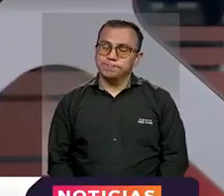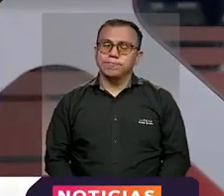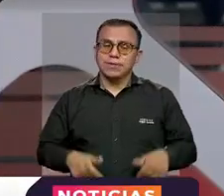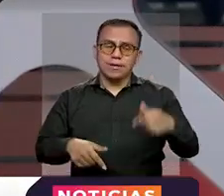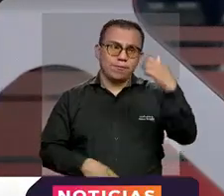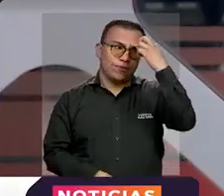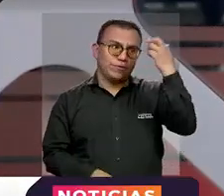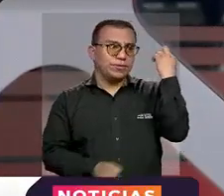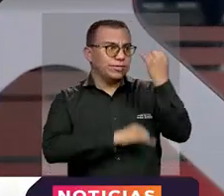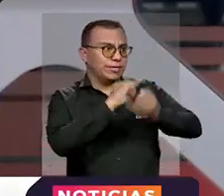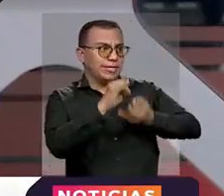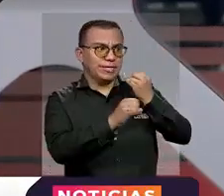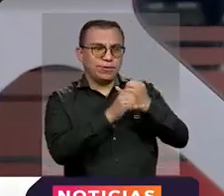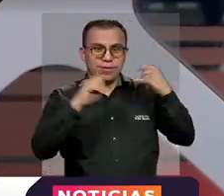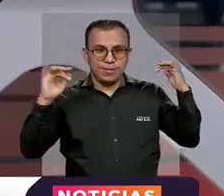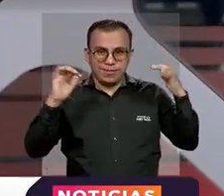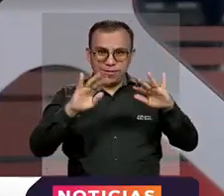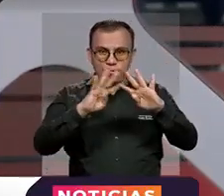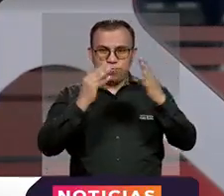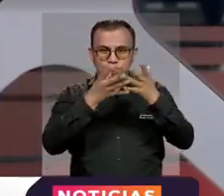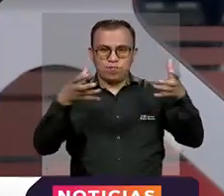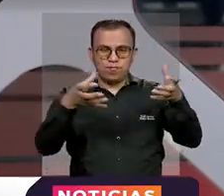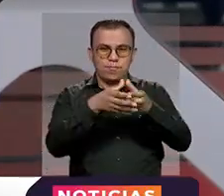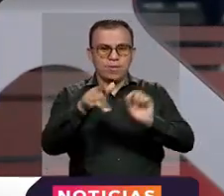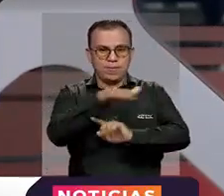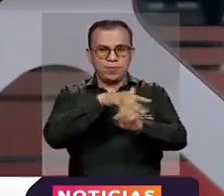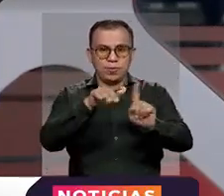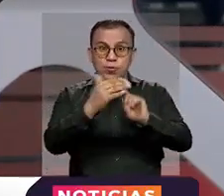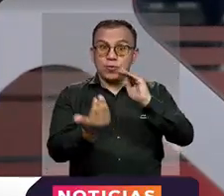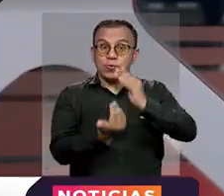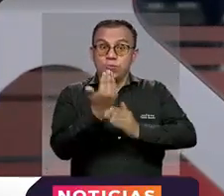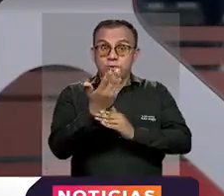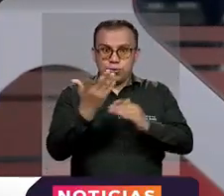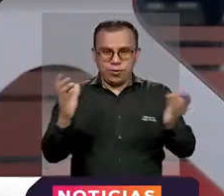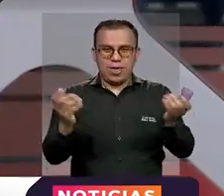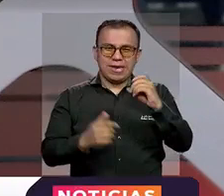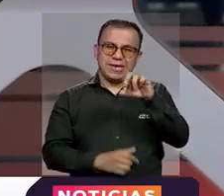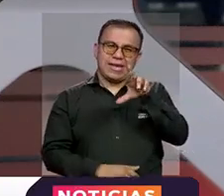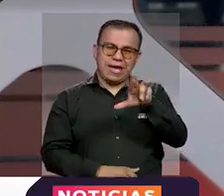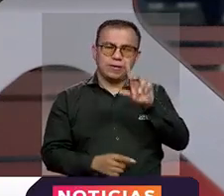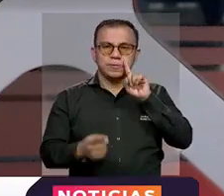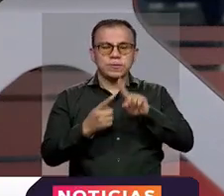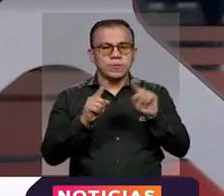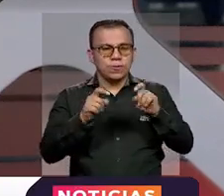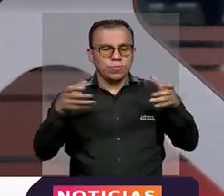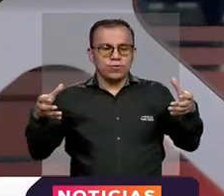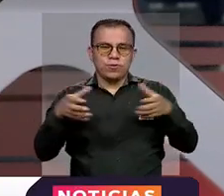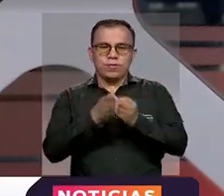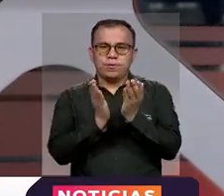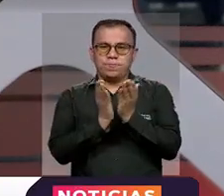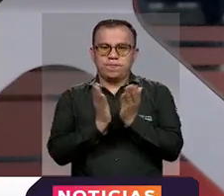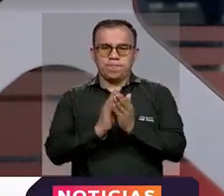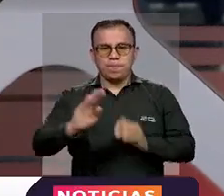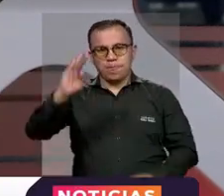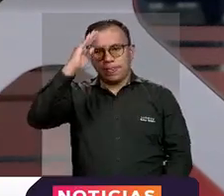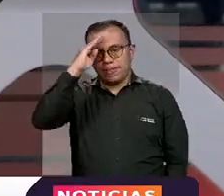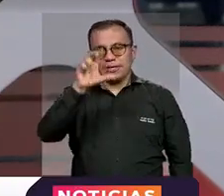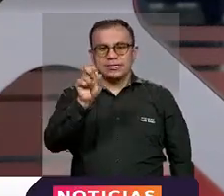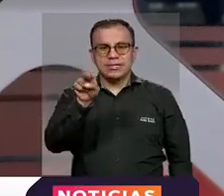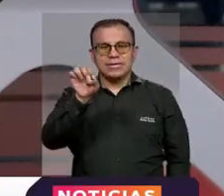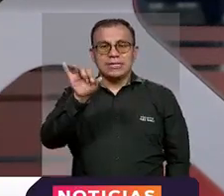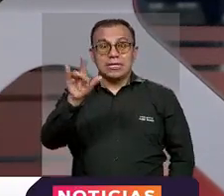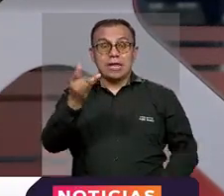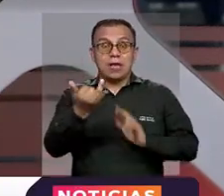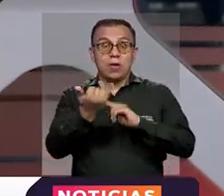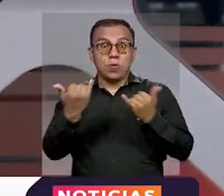Expertos internacionales se darán cita en el Congreso de Innovación Ambiental organizado por la CAR en alianza con el Centro de Educación Militar CEMIL. Este